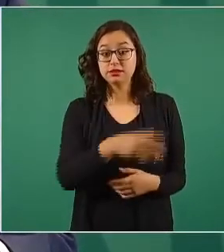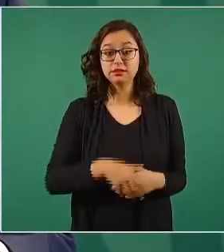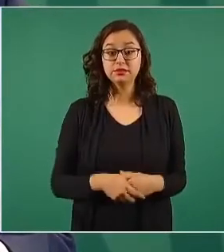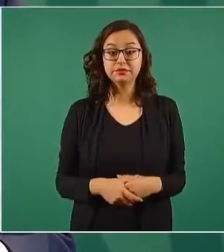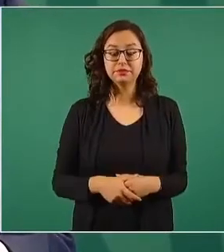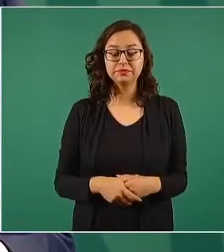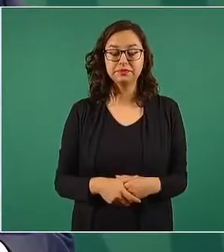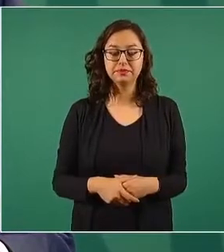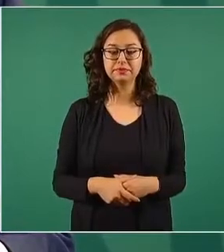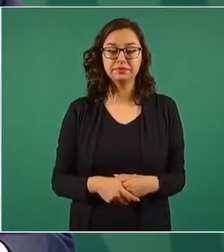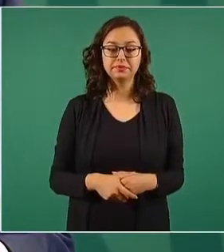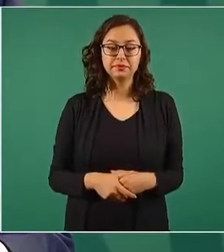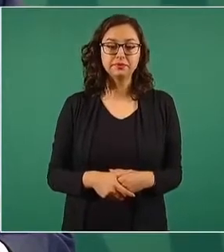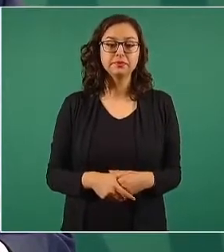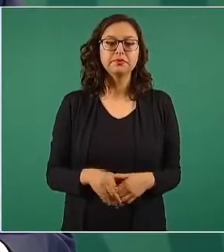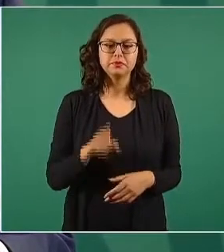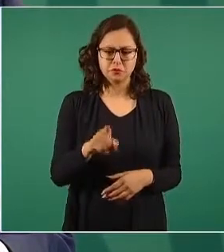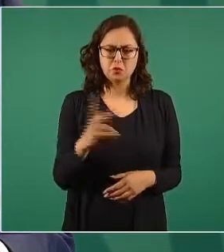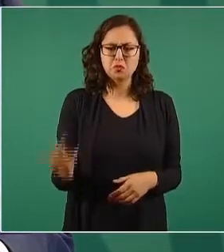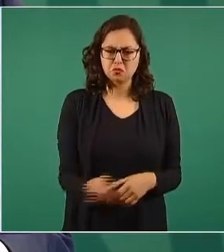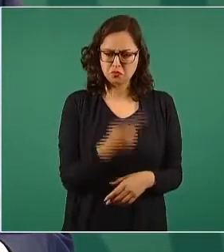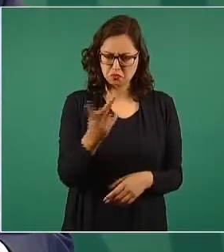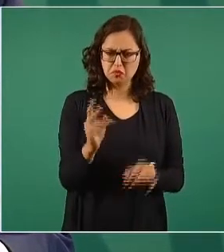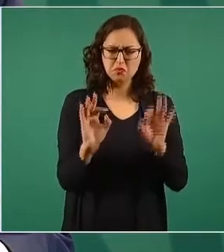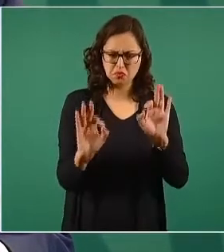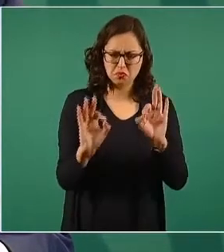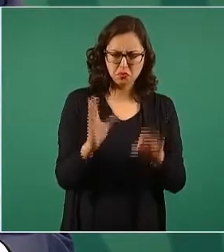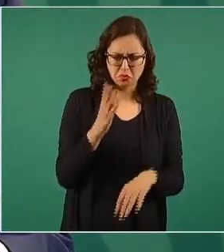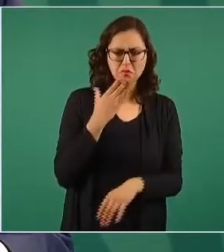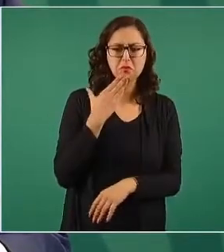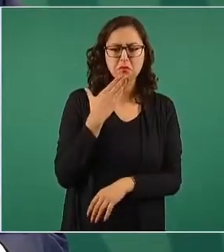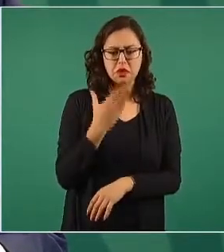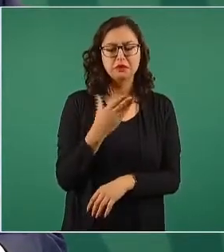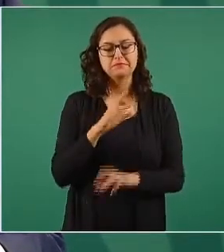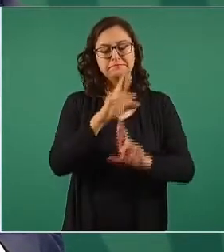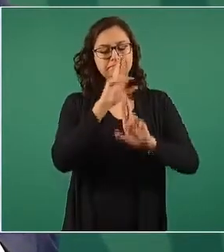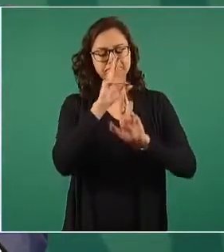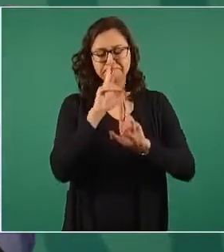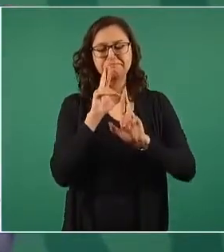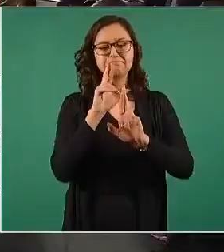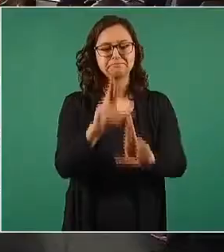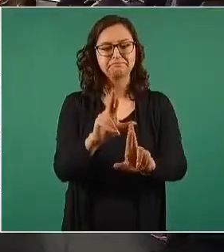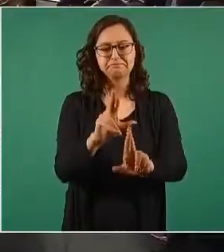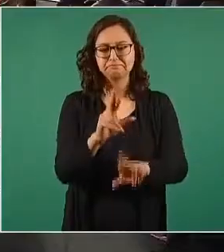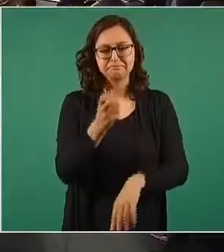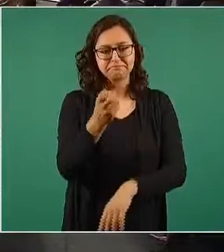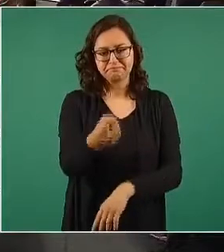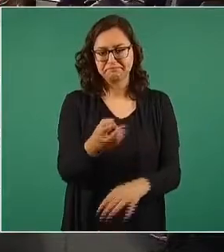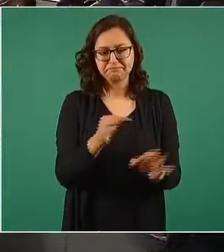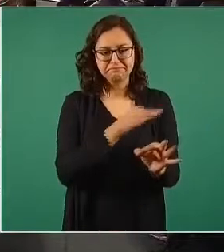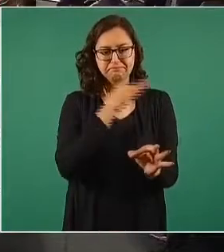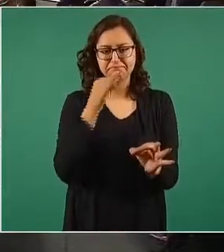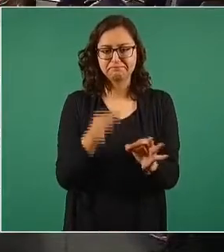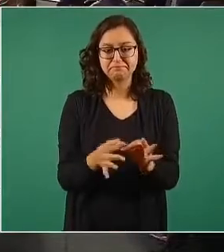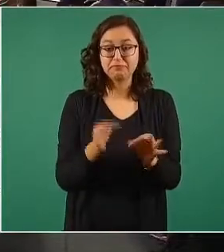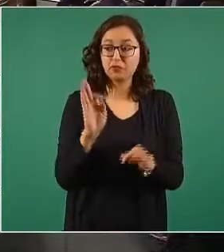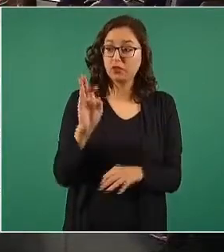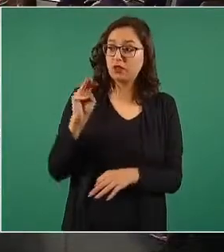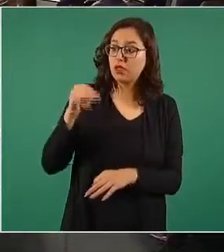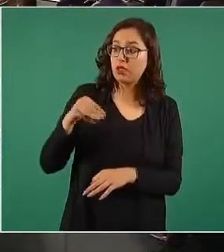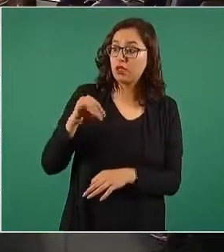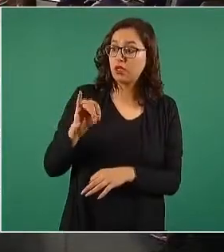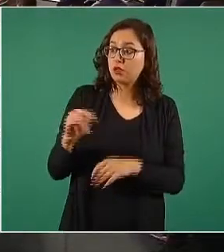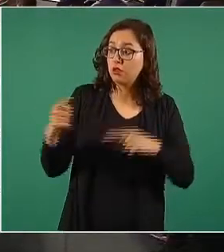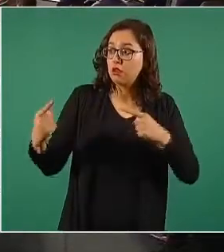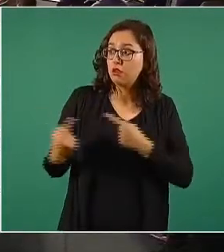con respecto a tu pregunta muy atinada, esa es nuestra respuesta y no tenemos ningún pleito con el Fondo